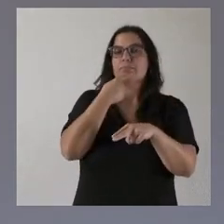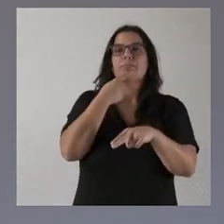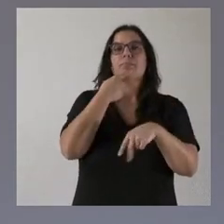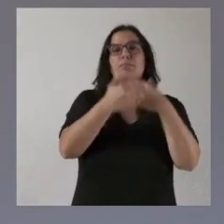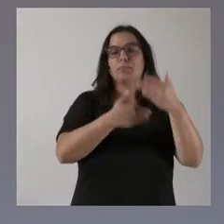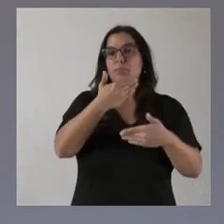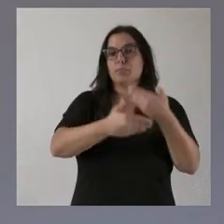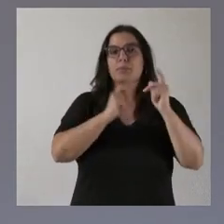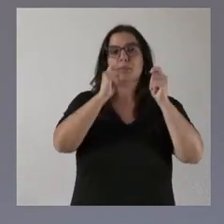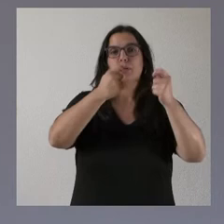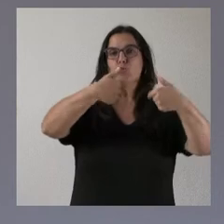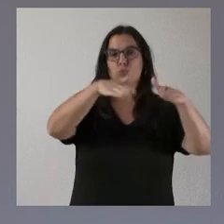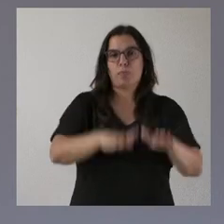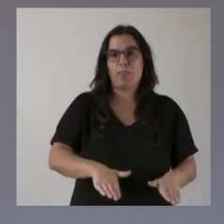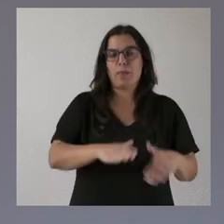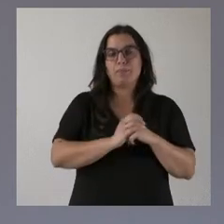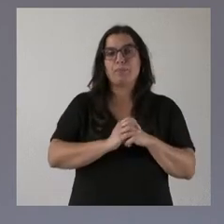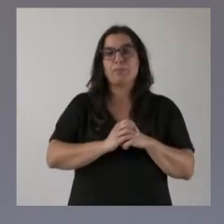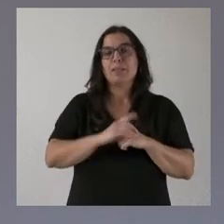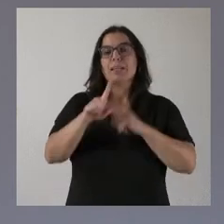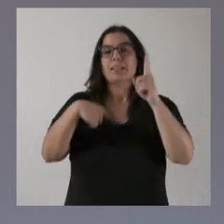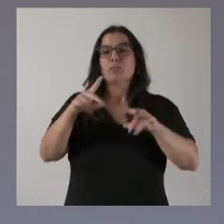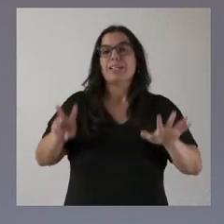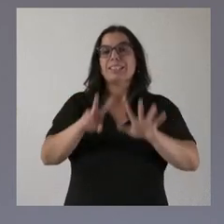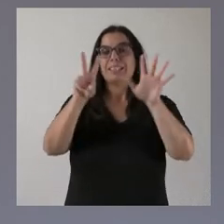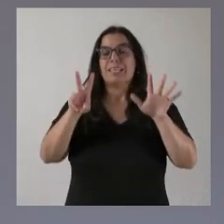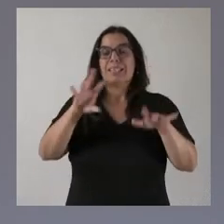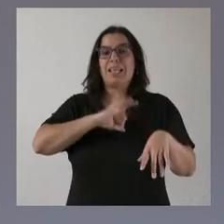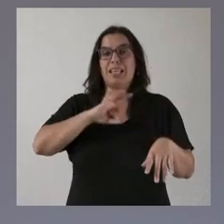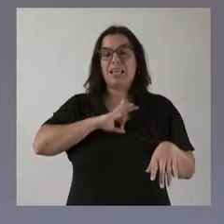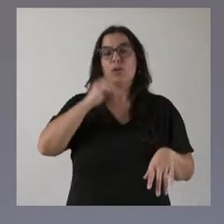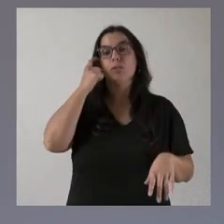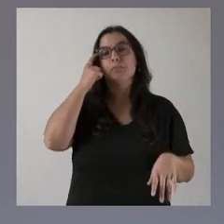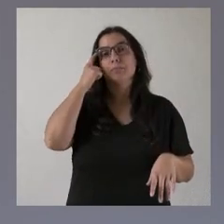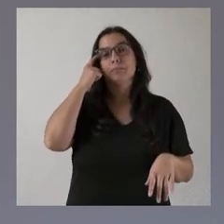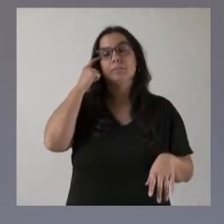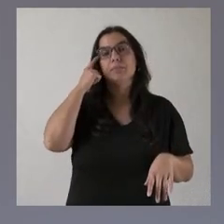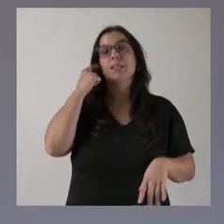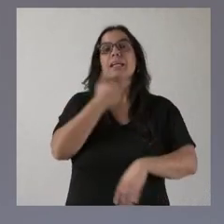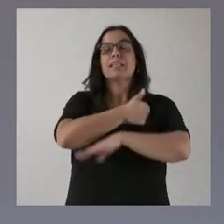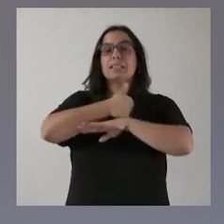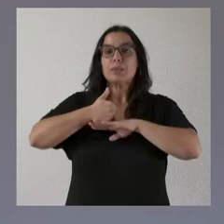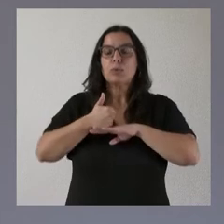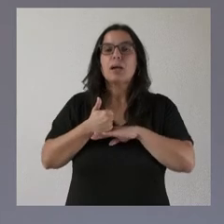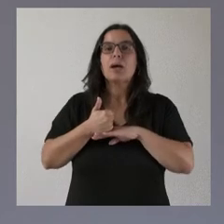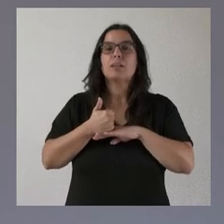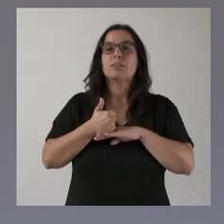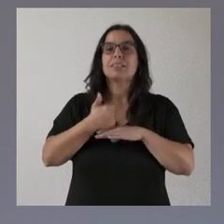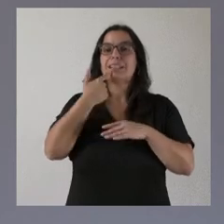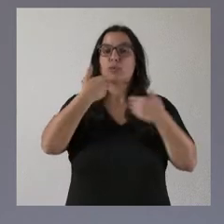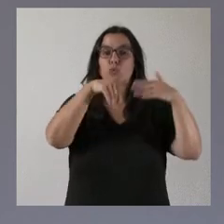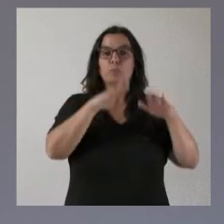adjudicación con fechas 7 de enero el tarsil señala que se levante la suspensión